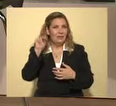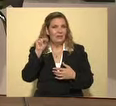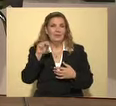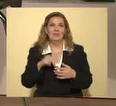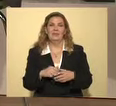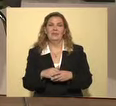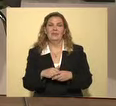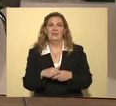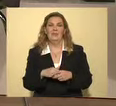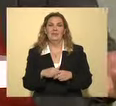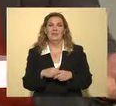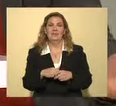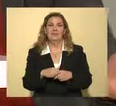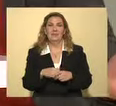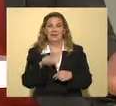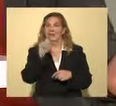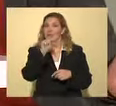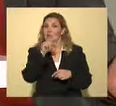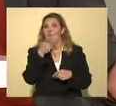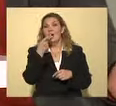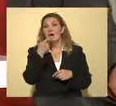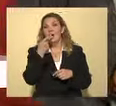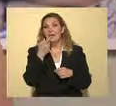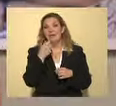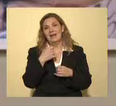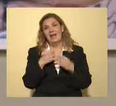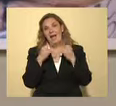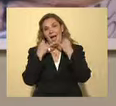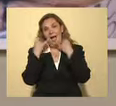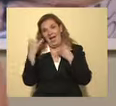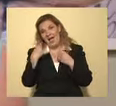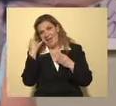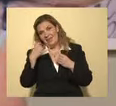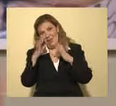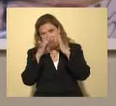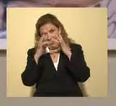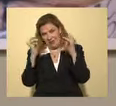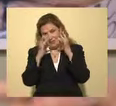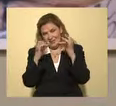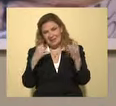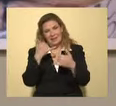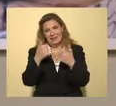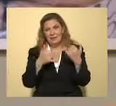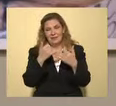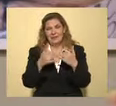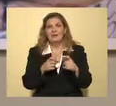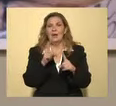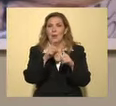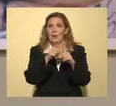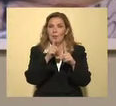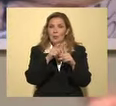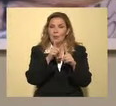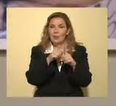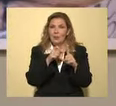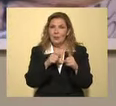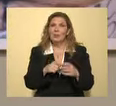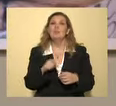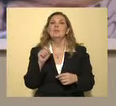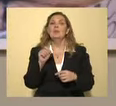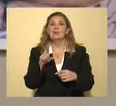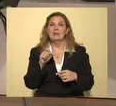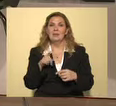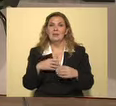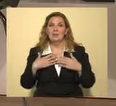llegas y hablas, ajá, francés, mija. Uy, sí, claro. No, bueno, pero también en esa broma, y además, agarren